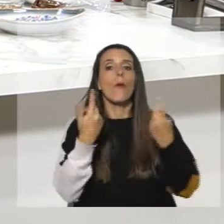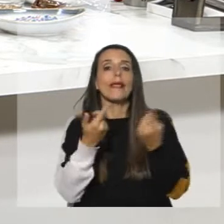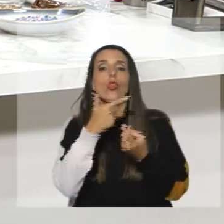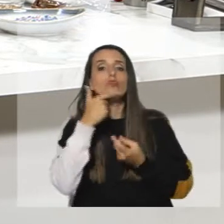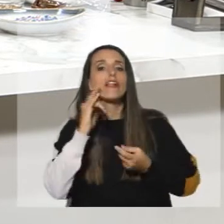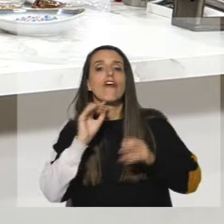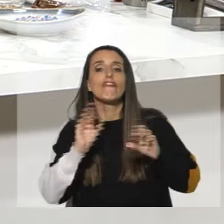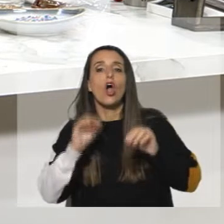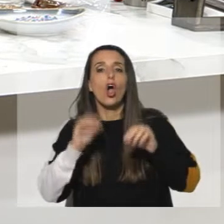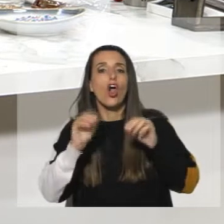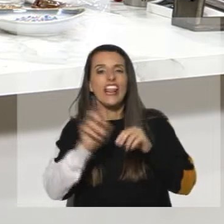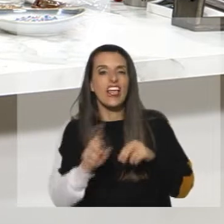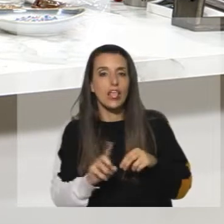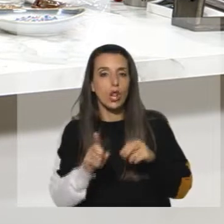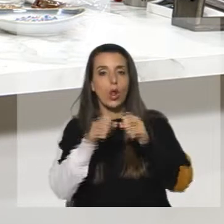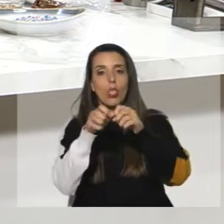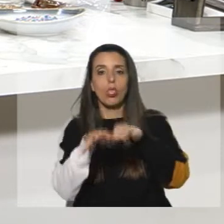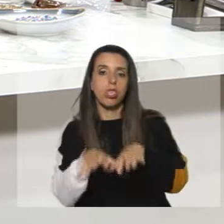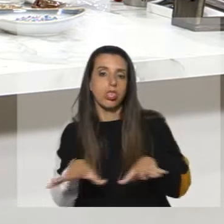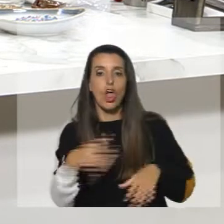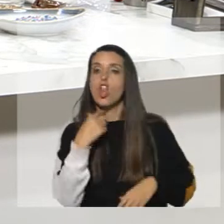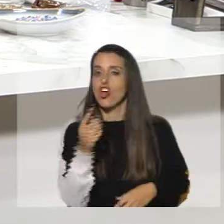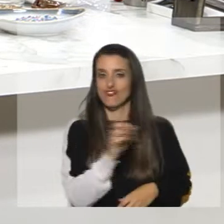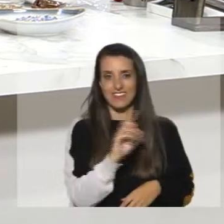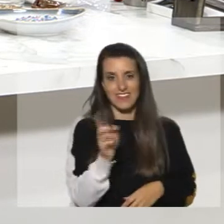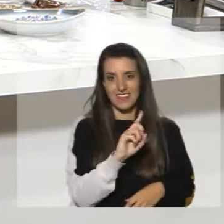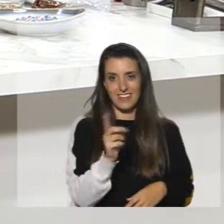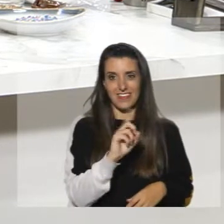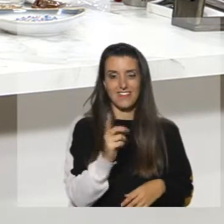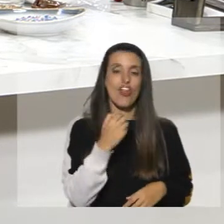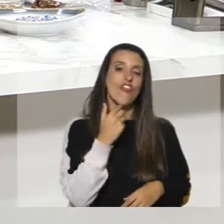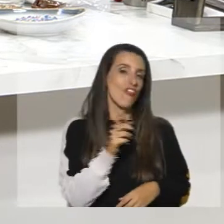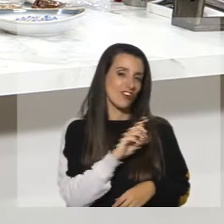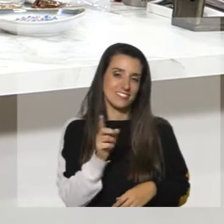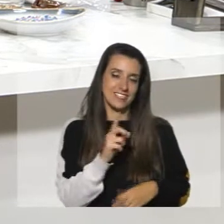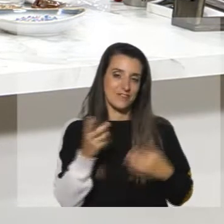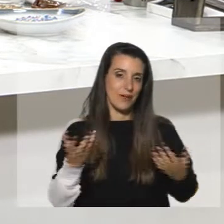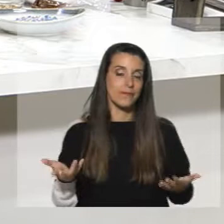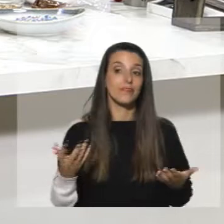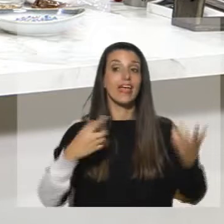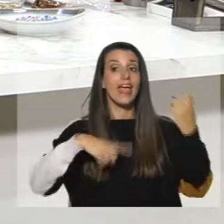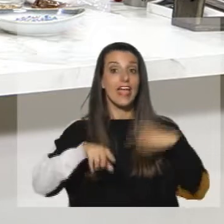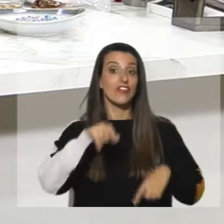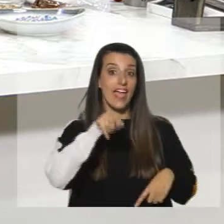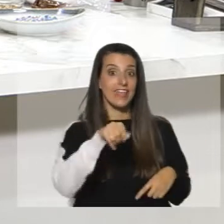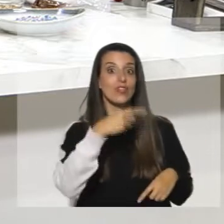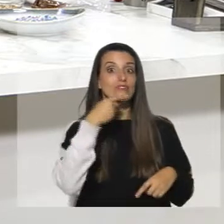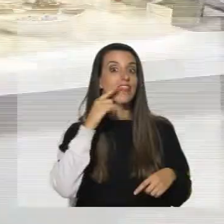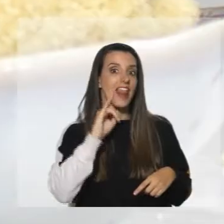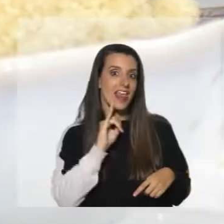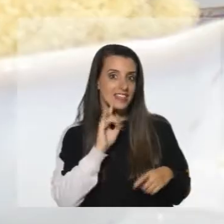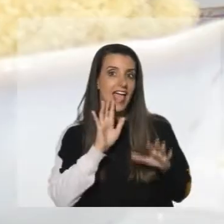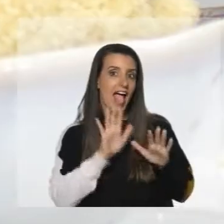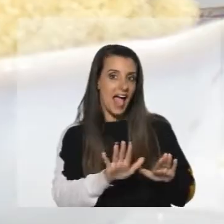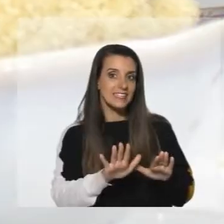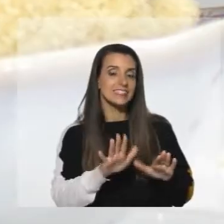leche de la torta y me va a manchar todo. No, y además ahí en los bloquecitos no va a quedar. No va a quedar bien. Entonces uso el dulce de leche repostero, que ahora se